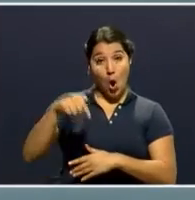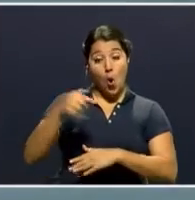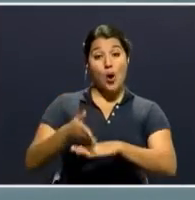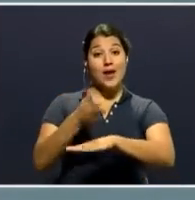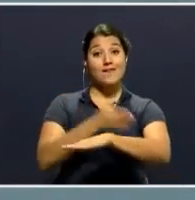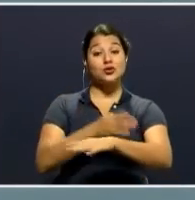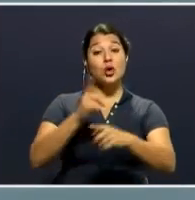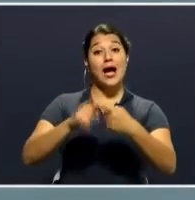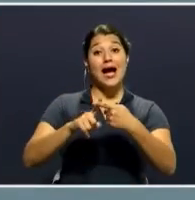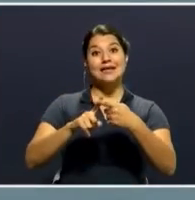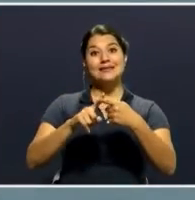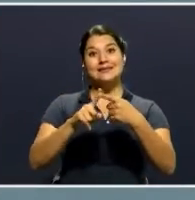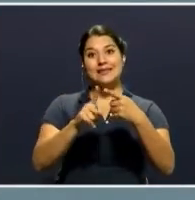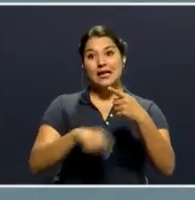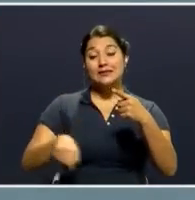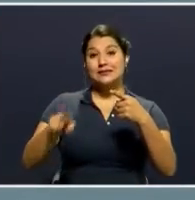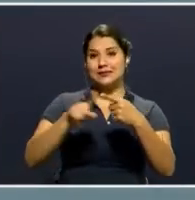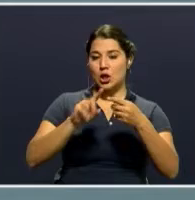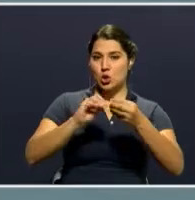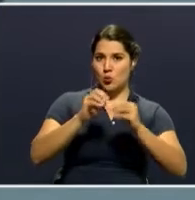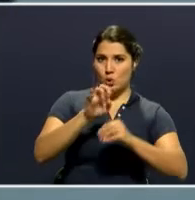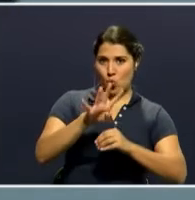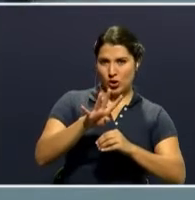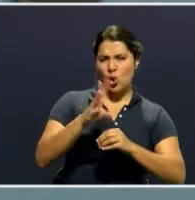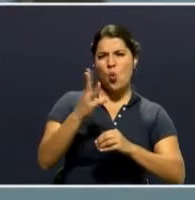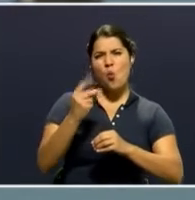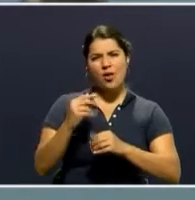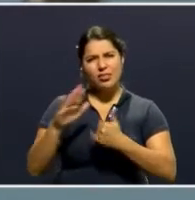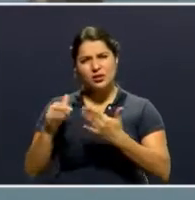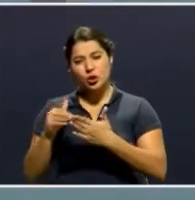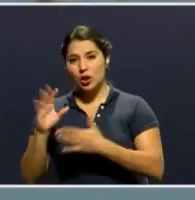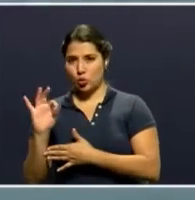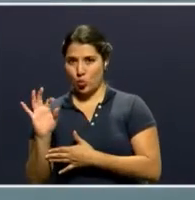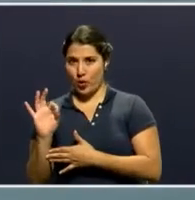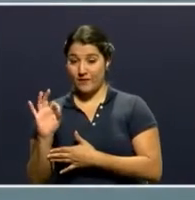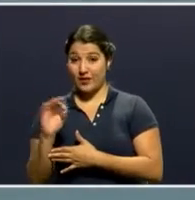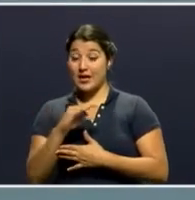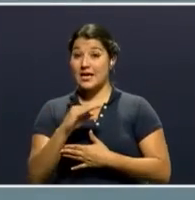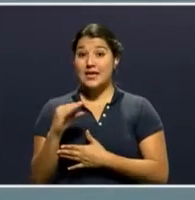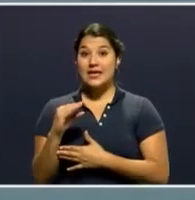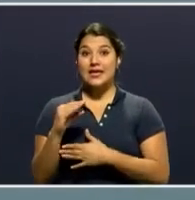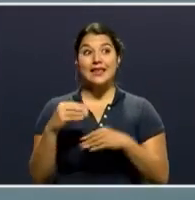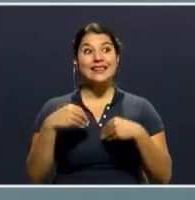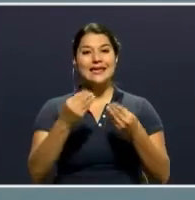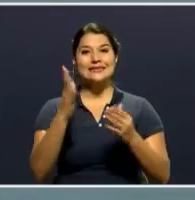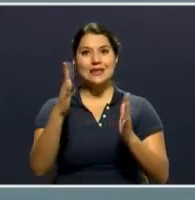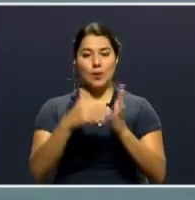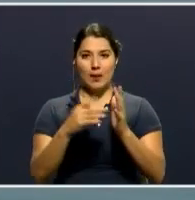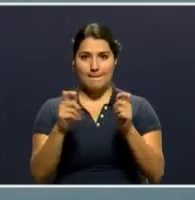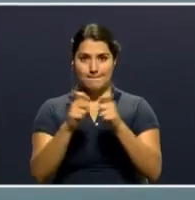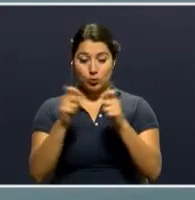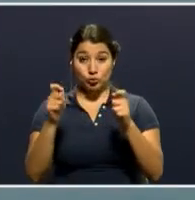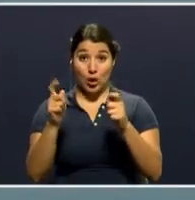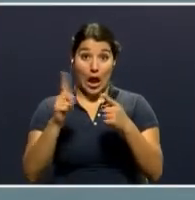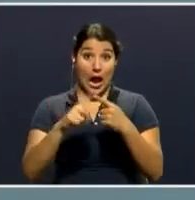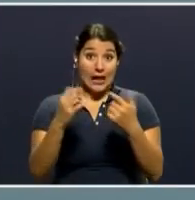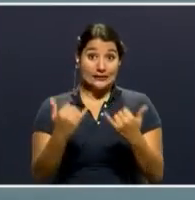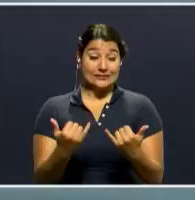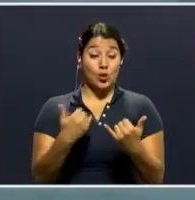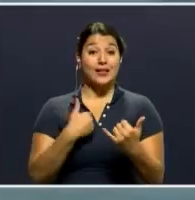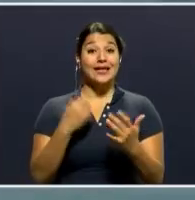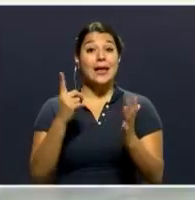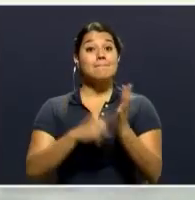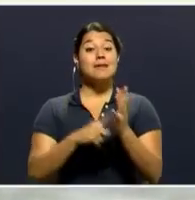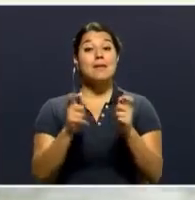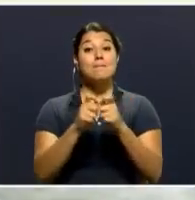ronda número 4 de 9 en el evento que entrega 5000 puntos y newcastle en australia asegurando hasta el momento 1000 puntos